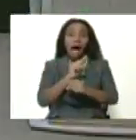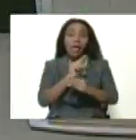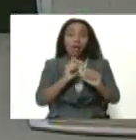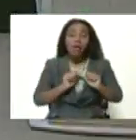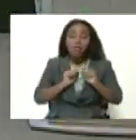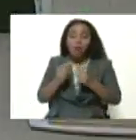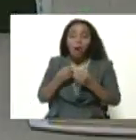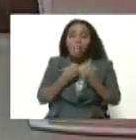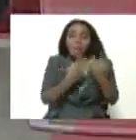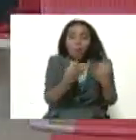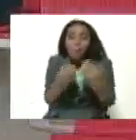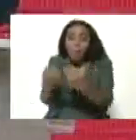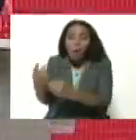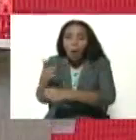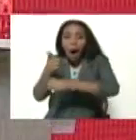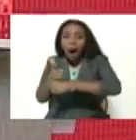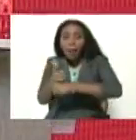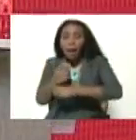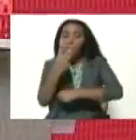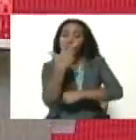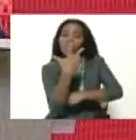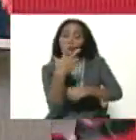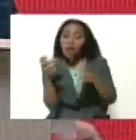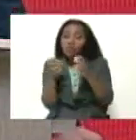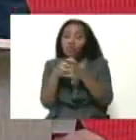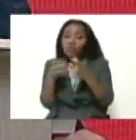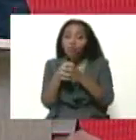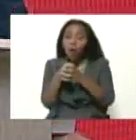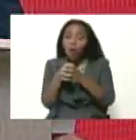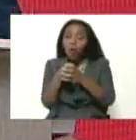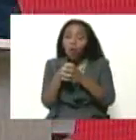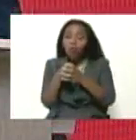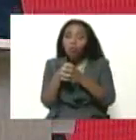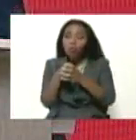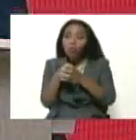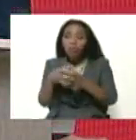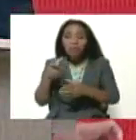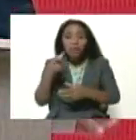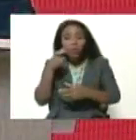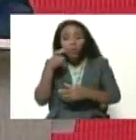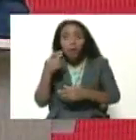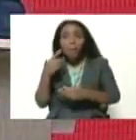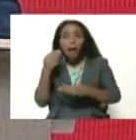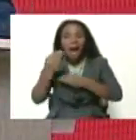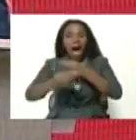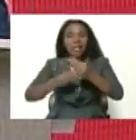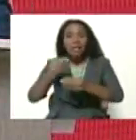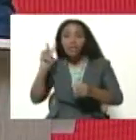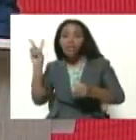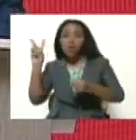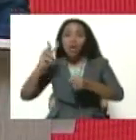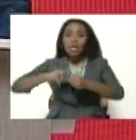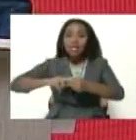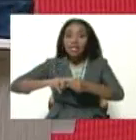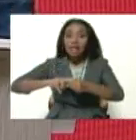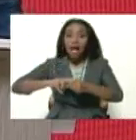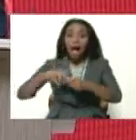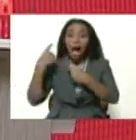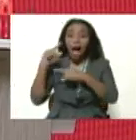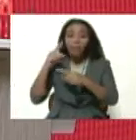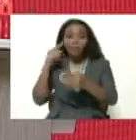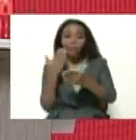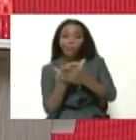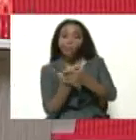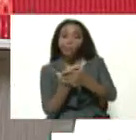distribuir esas armas en tres grupos comandos para que se realizaran todas las acciones de violencia que estaban